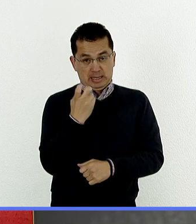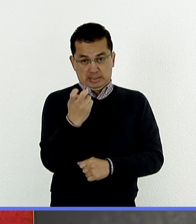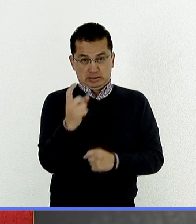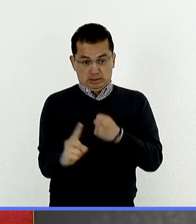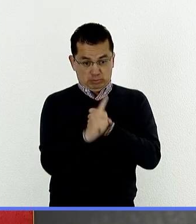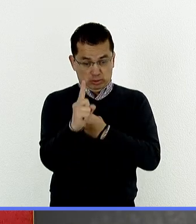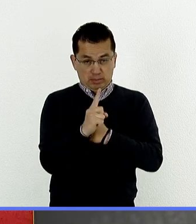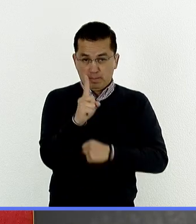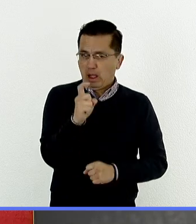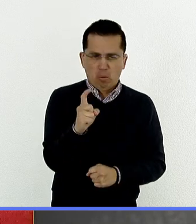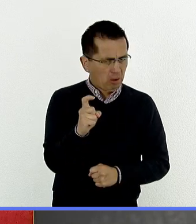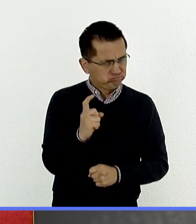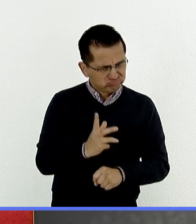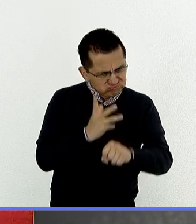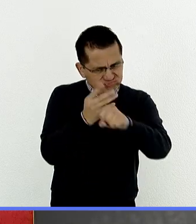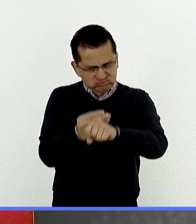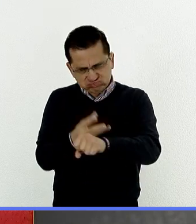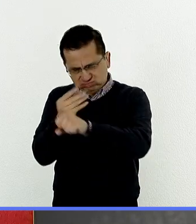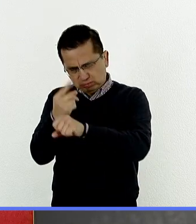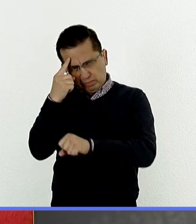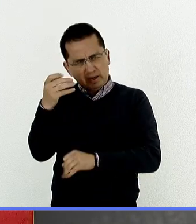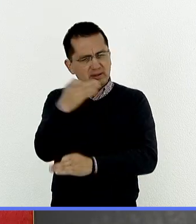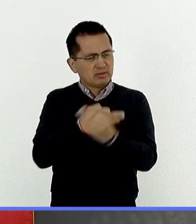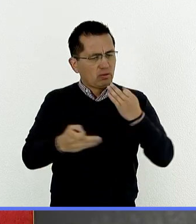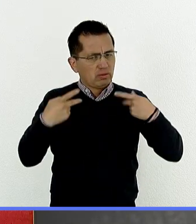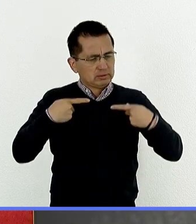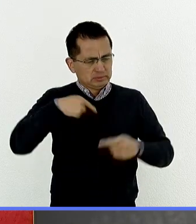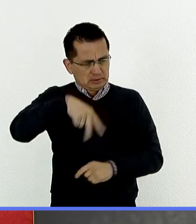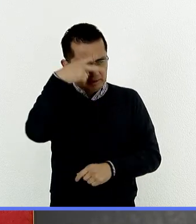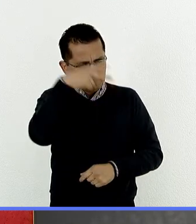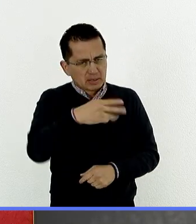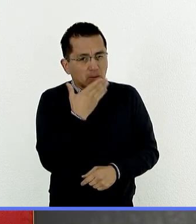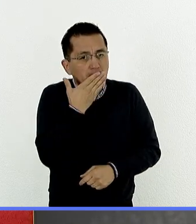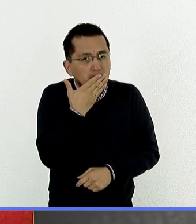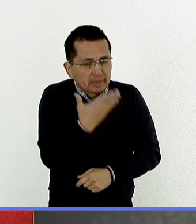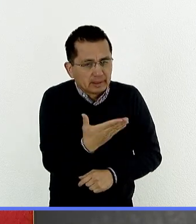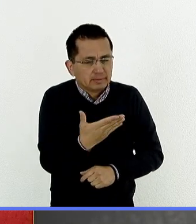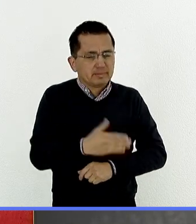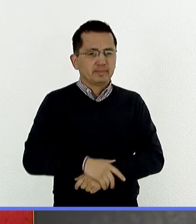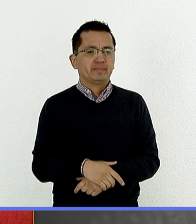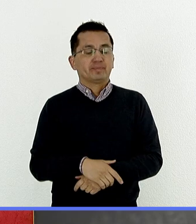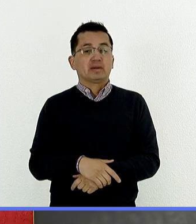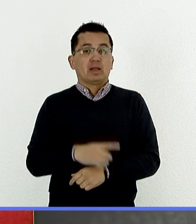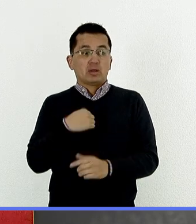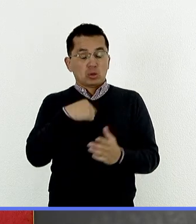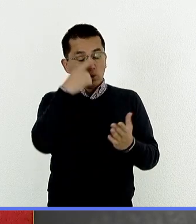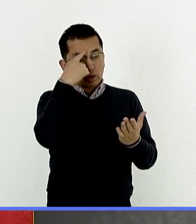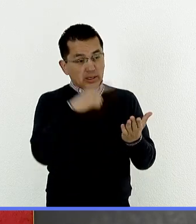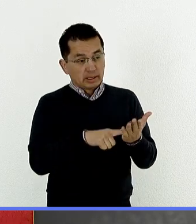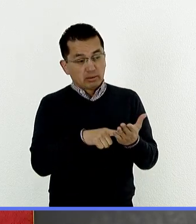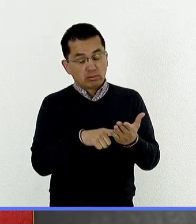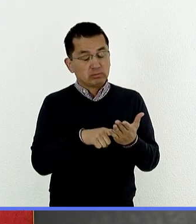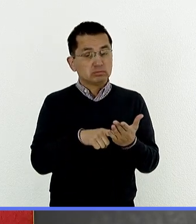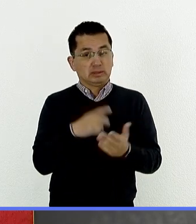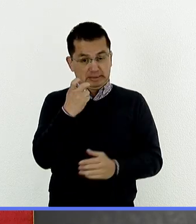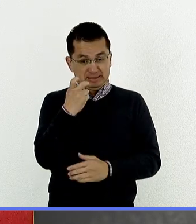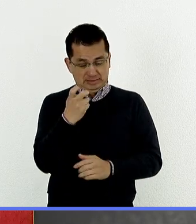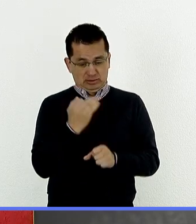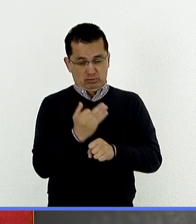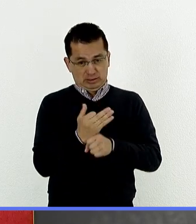para el bienestar de los mexicanos entonces creo que lo que tenemos que hacer es precisamente difundir el programa